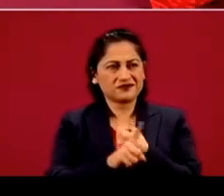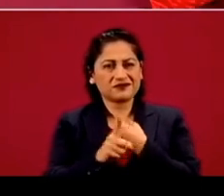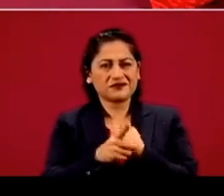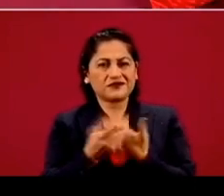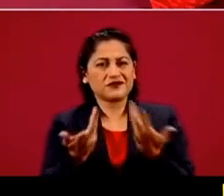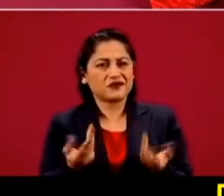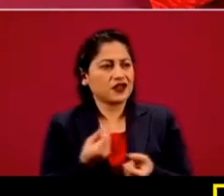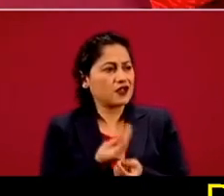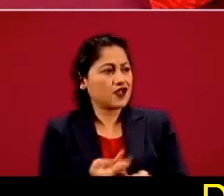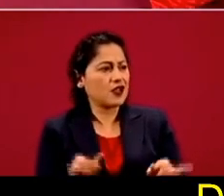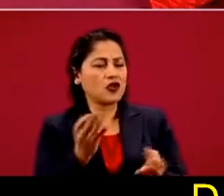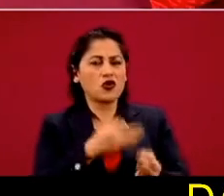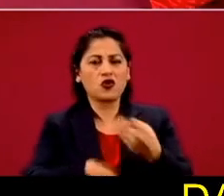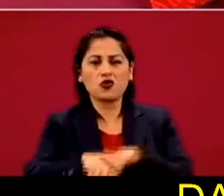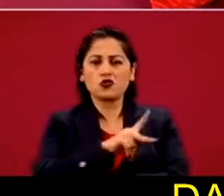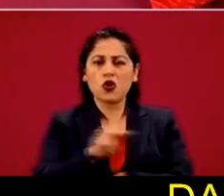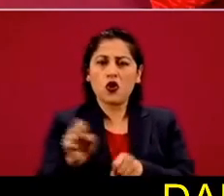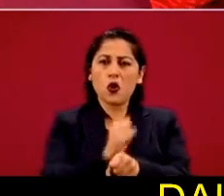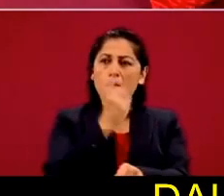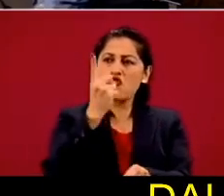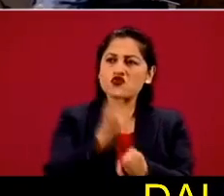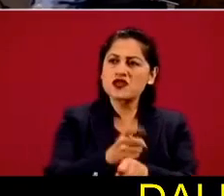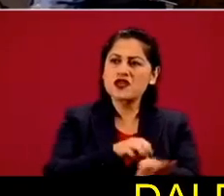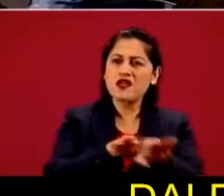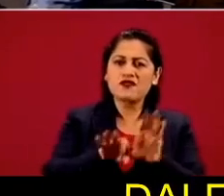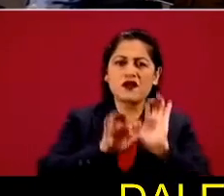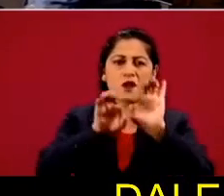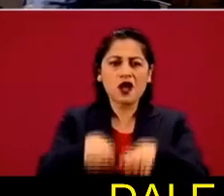de trabajo. Sí, todo eso.